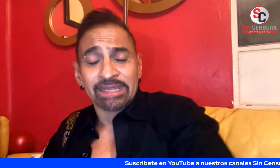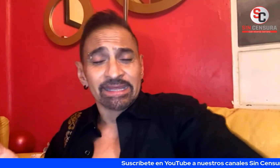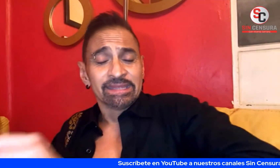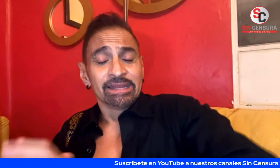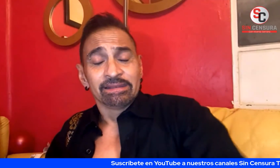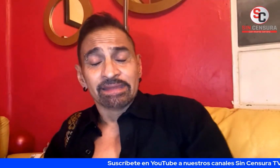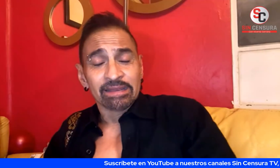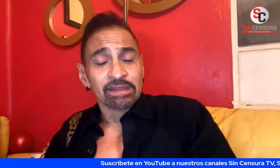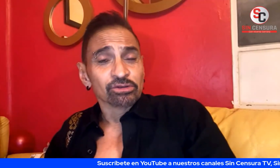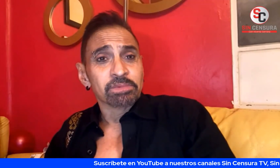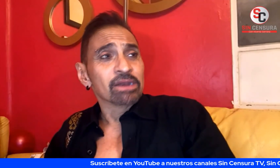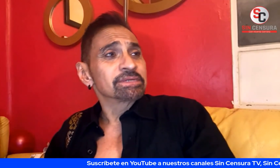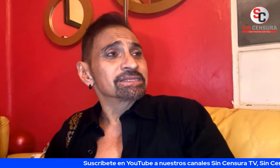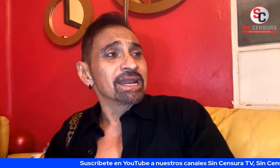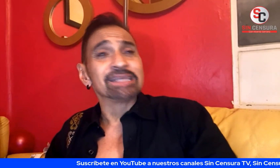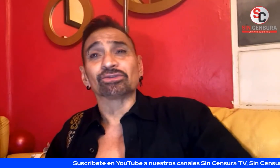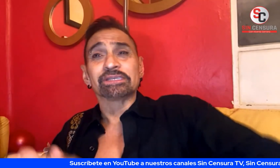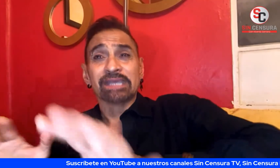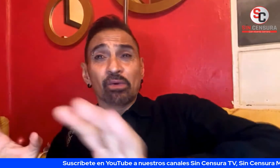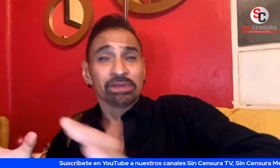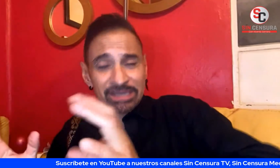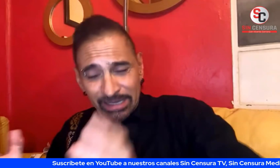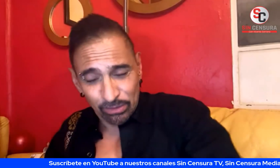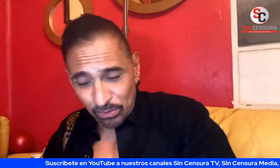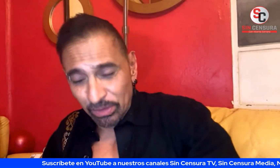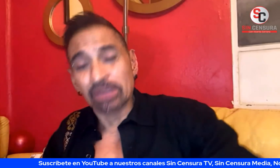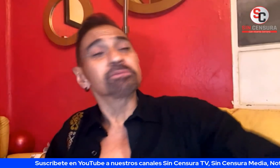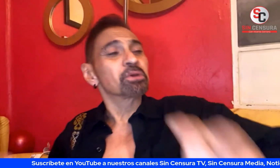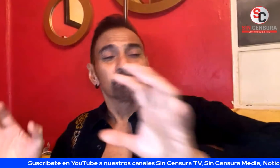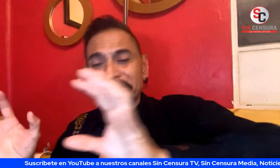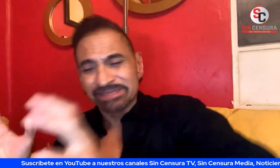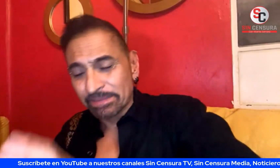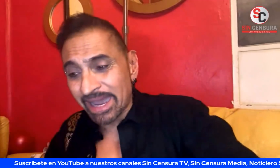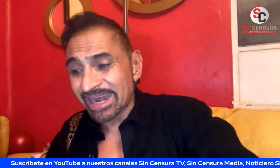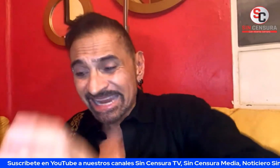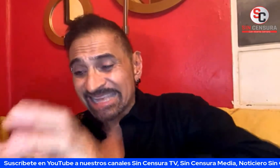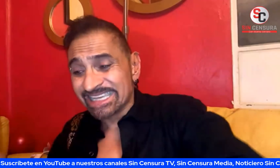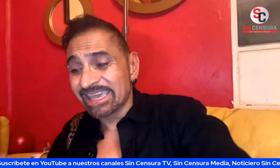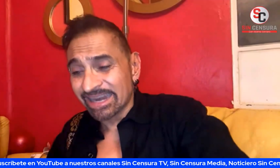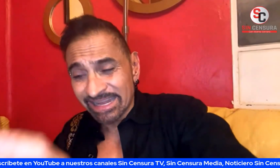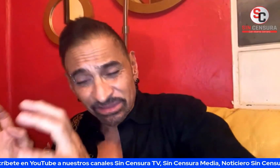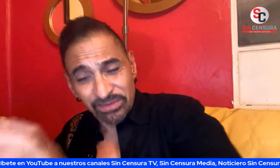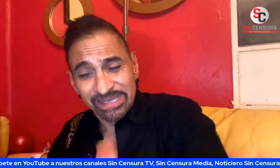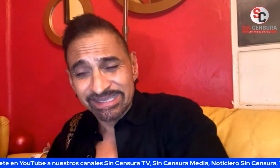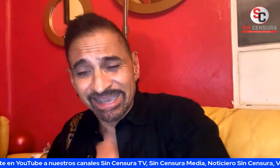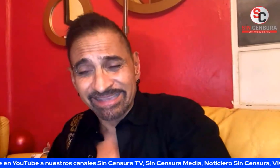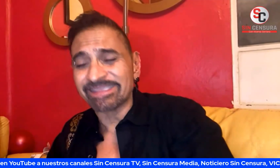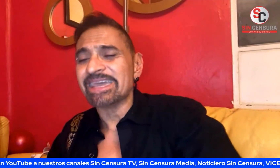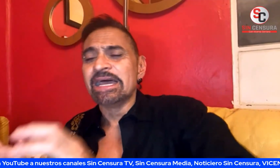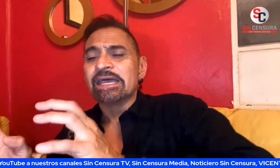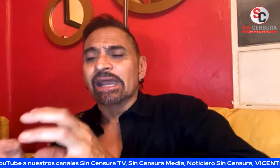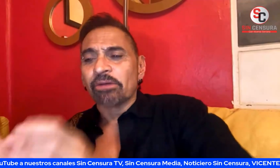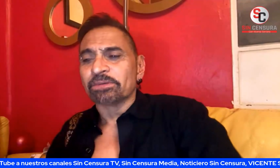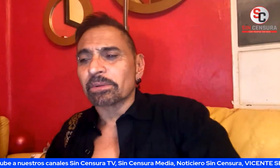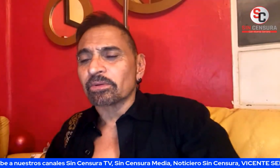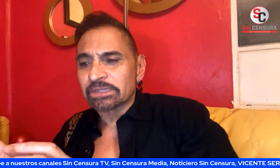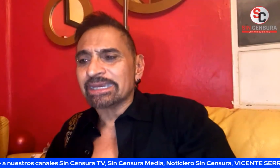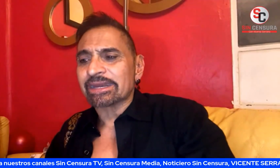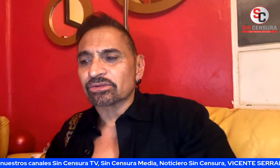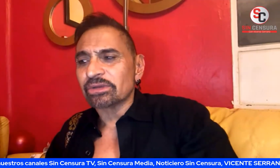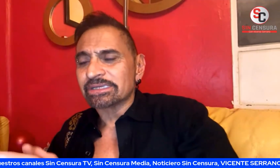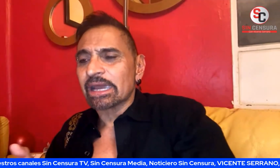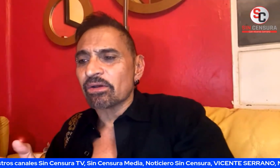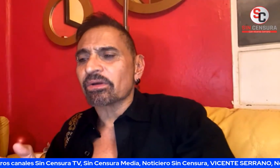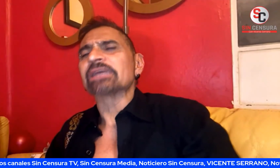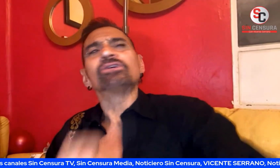bajaran de los planos astrales donde se encuentran, que yo no creo en eso, pero pues, si bajaran y les dijeran a toda esta gente que López Obrador